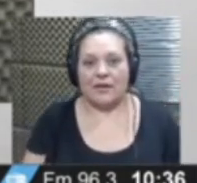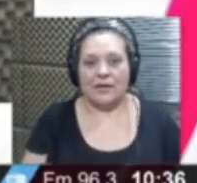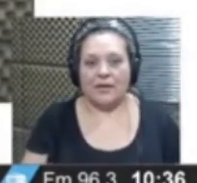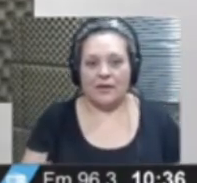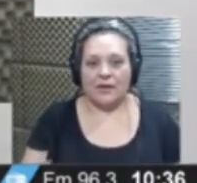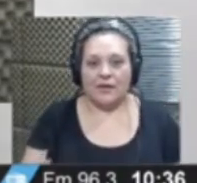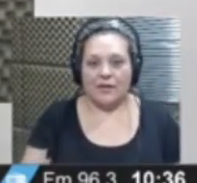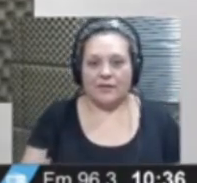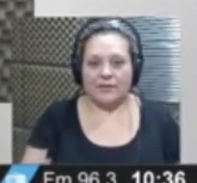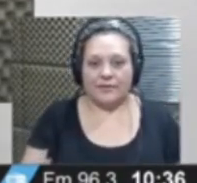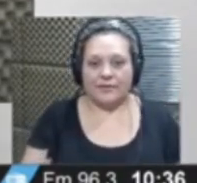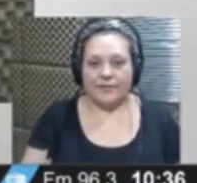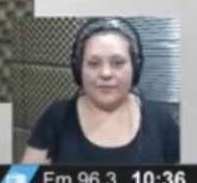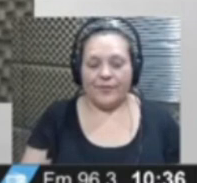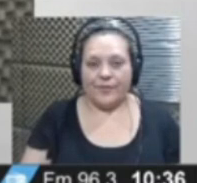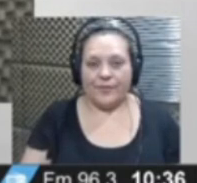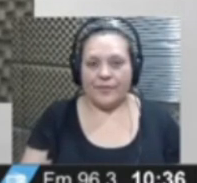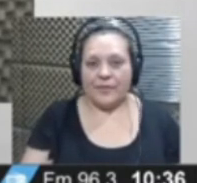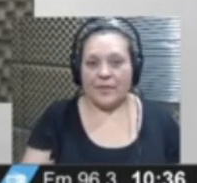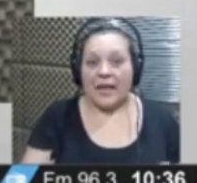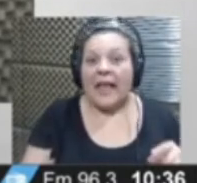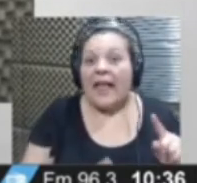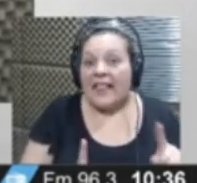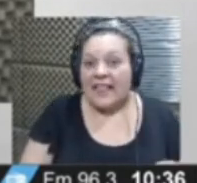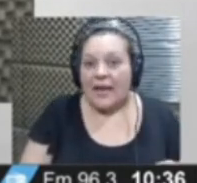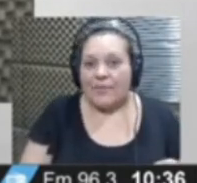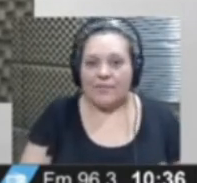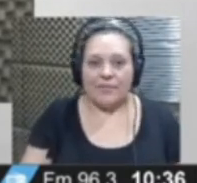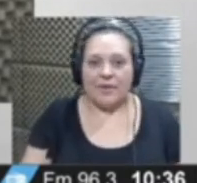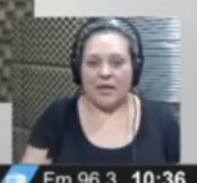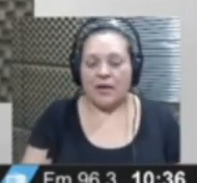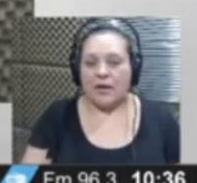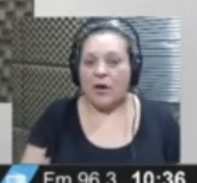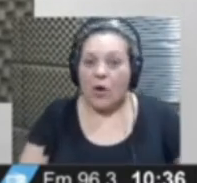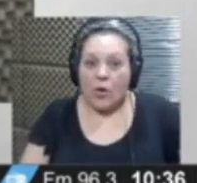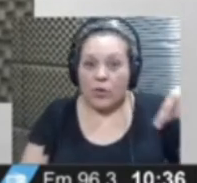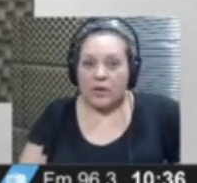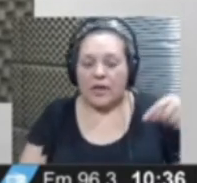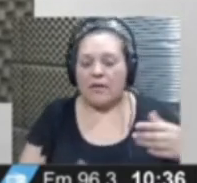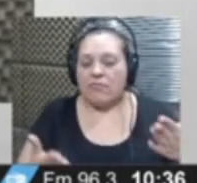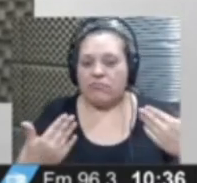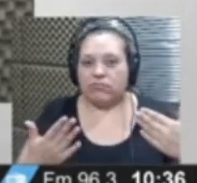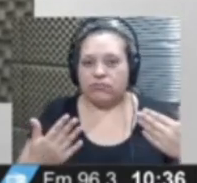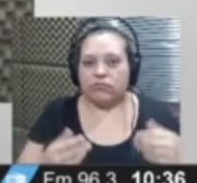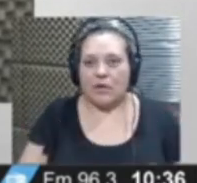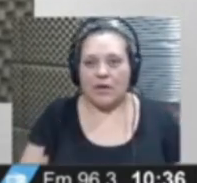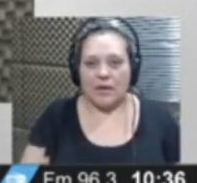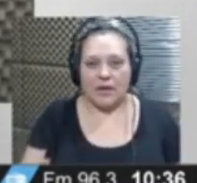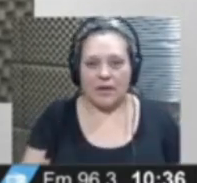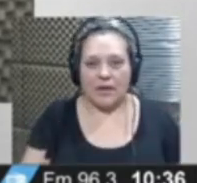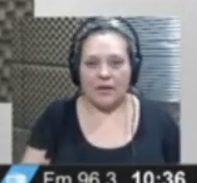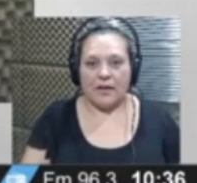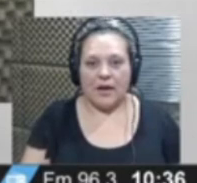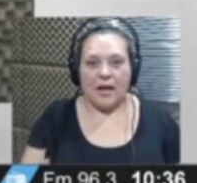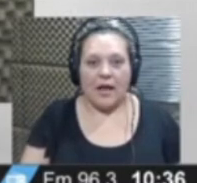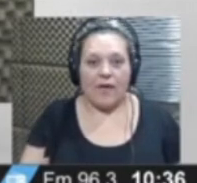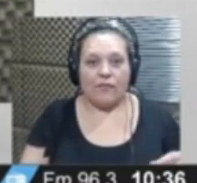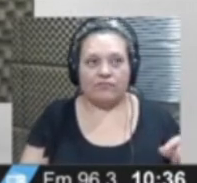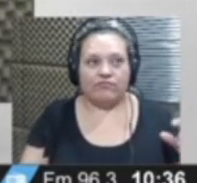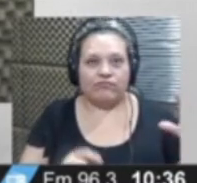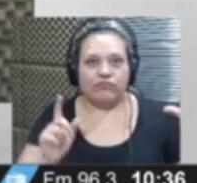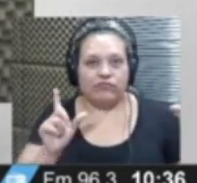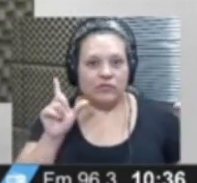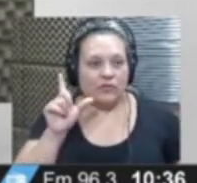teléfono, pero bueno, la vamos a conocer también porque tenemos una foto para presentárselas.